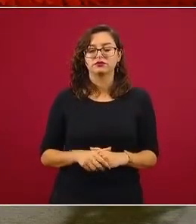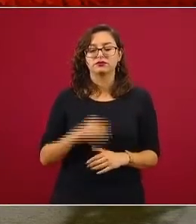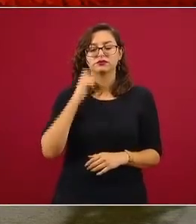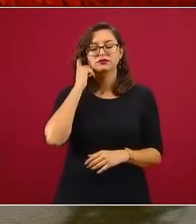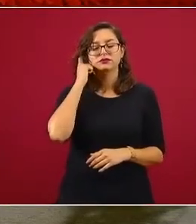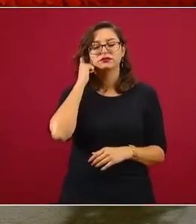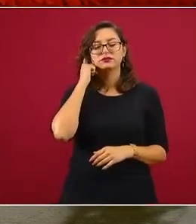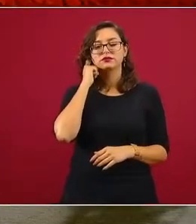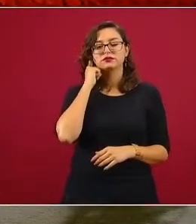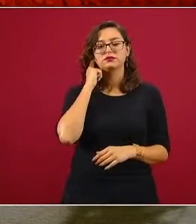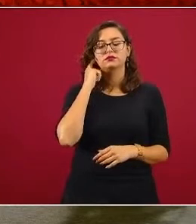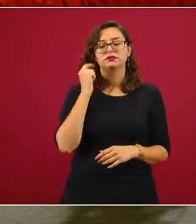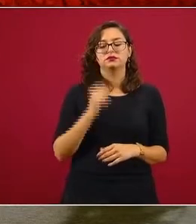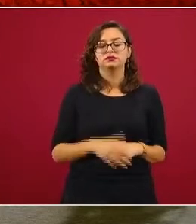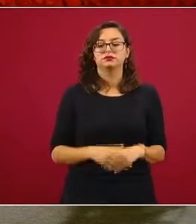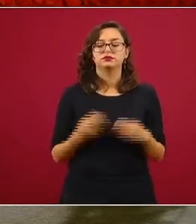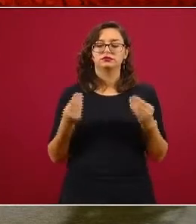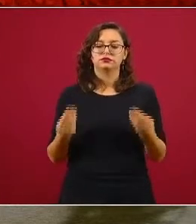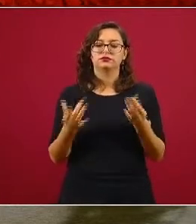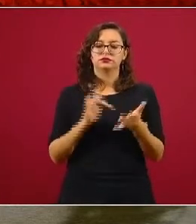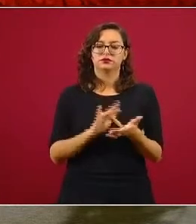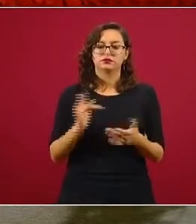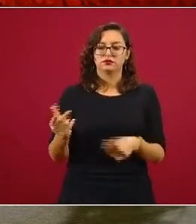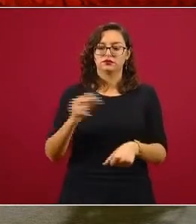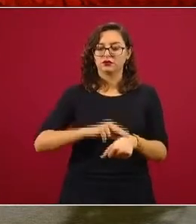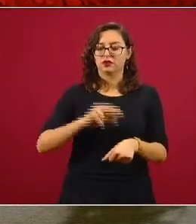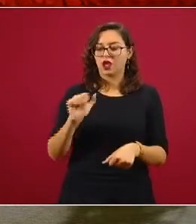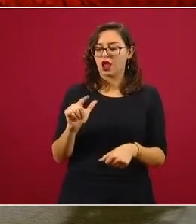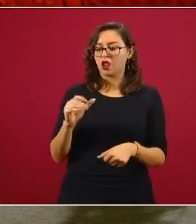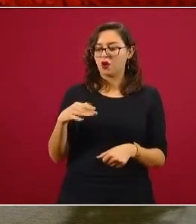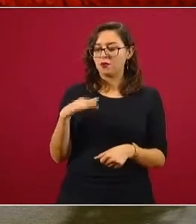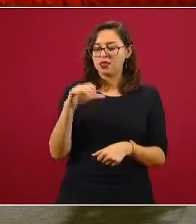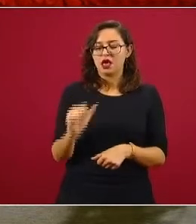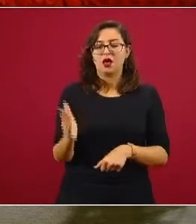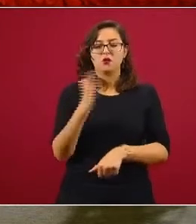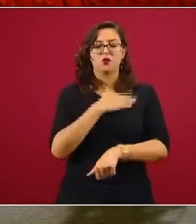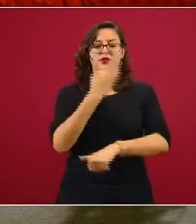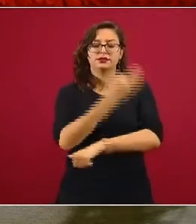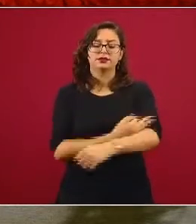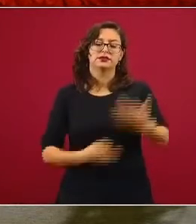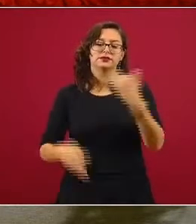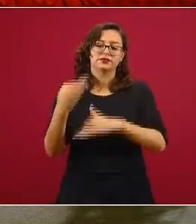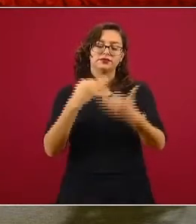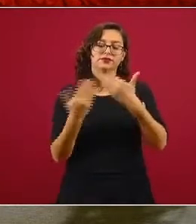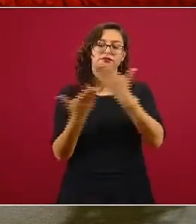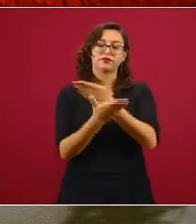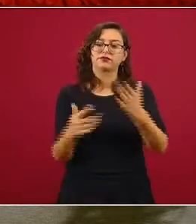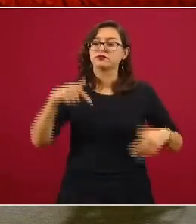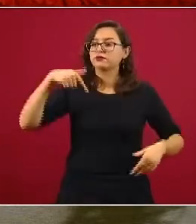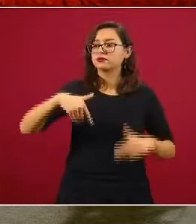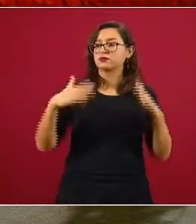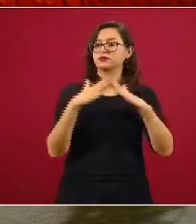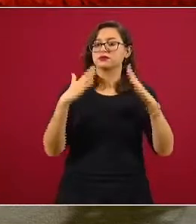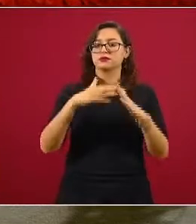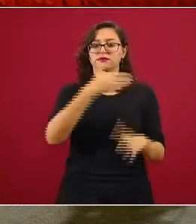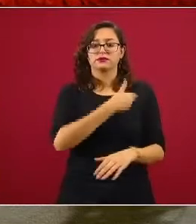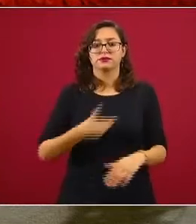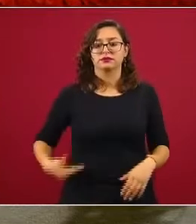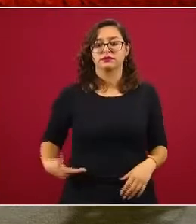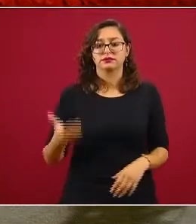muchas gracias doctor alomía vamos a ver muy buenas tardes tengan todas y todos aquí en palacio nacional